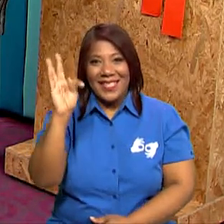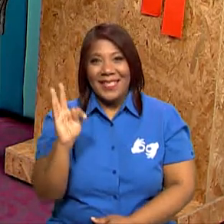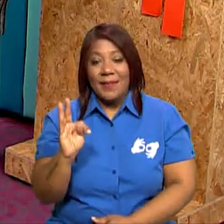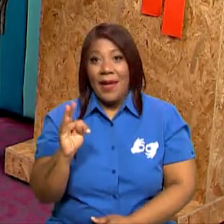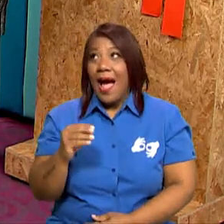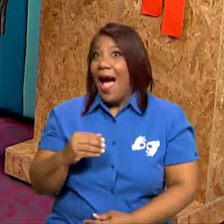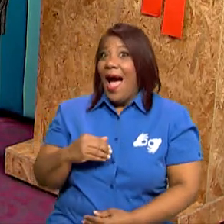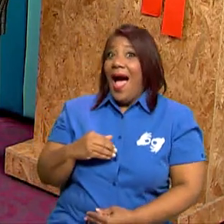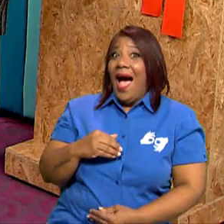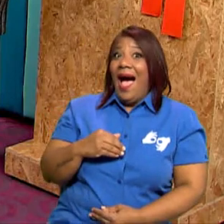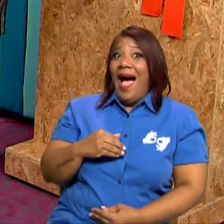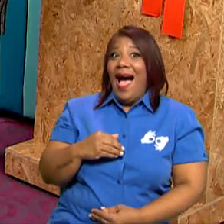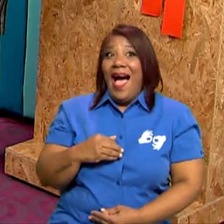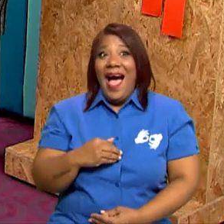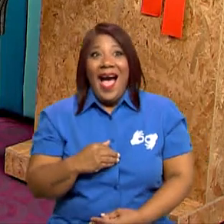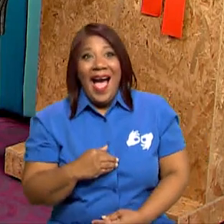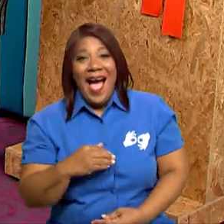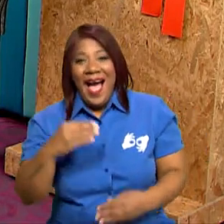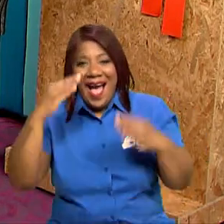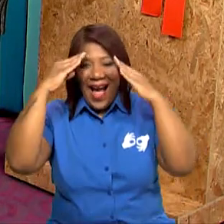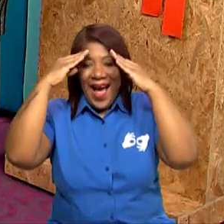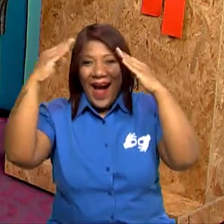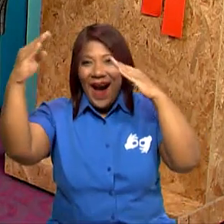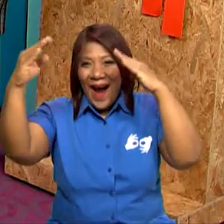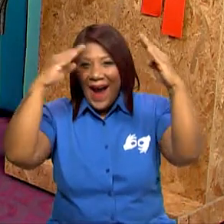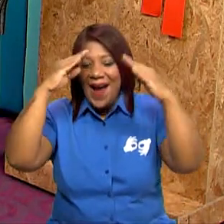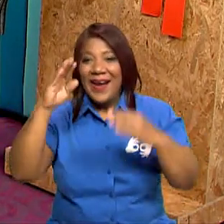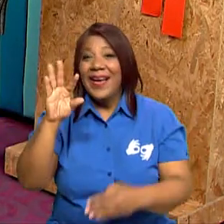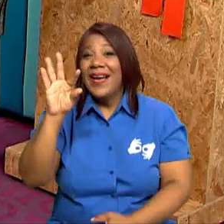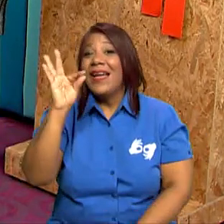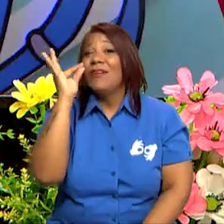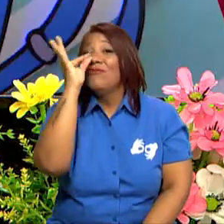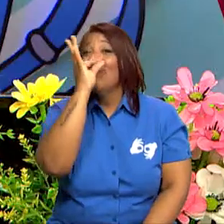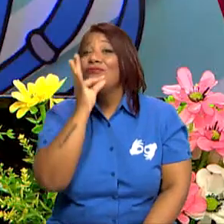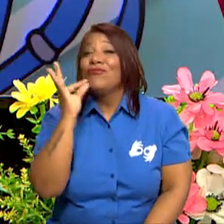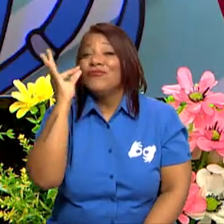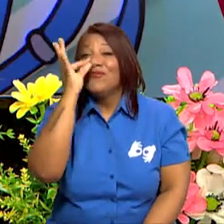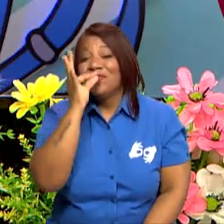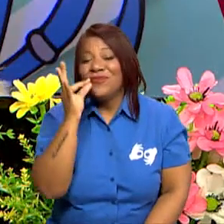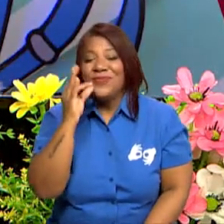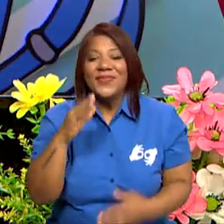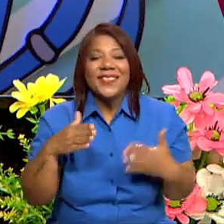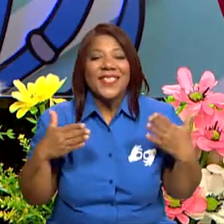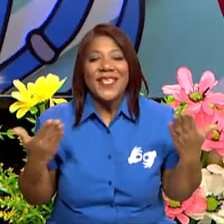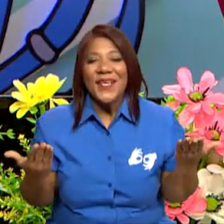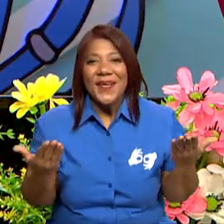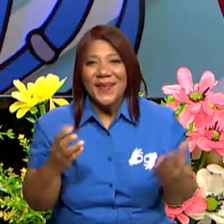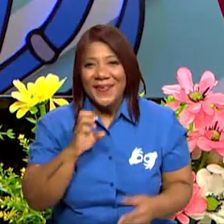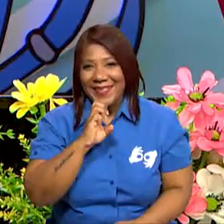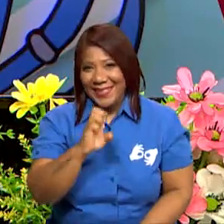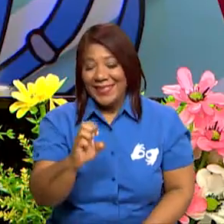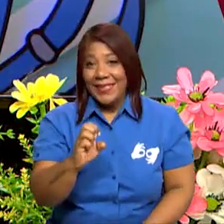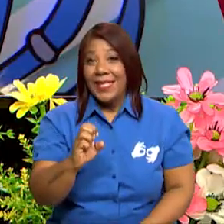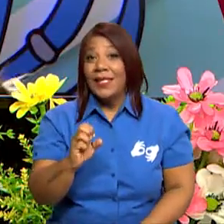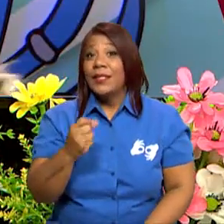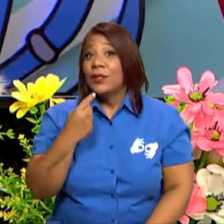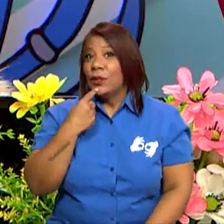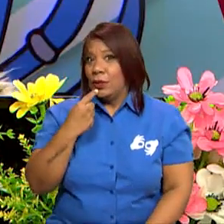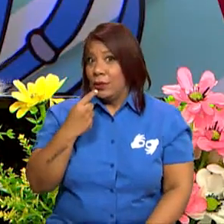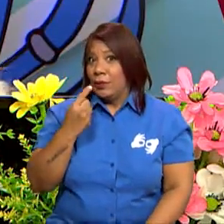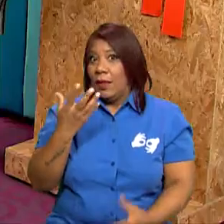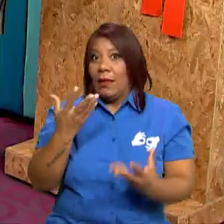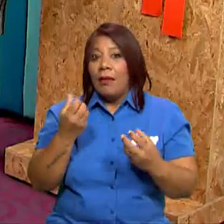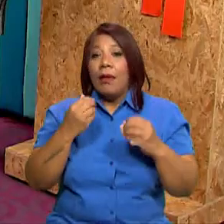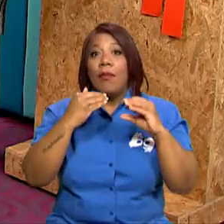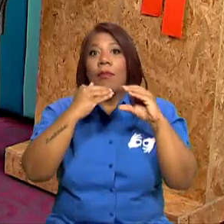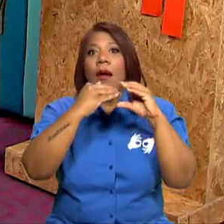¡Hola, maestra! ¡Hola, Floppy! ¿Cómo estás? ¡Hola, chicos! Oiga, ¿yo también puedo mandar una foto? Sí,